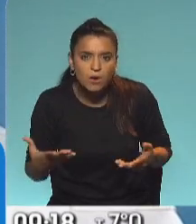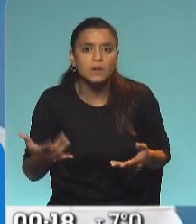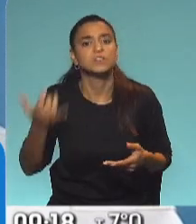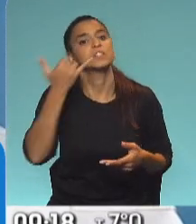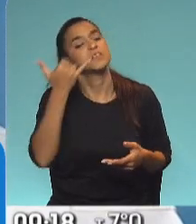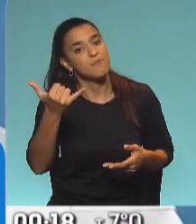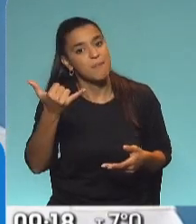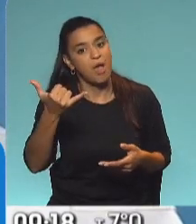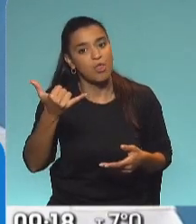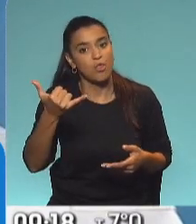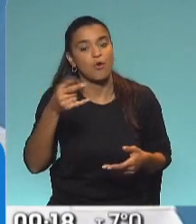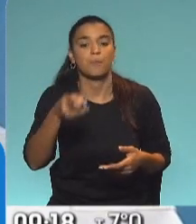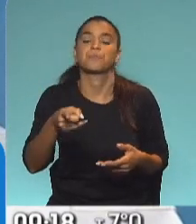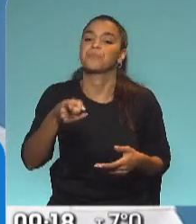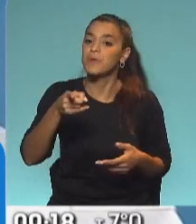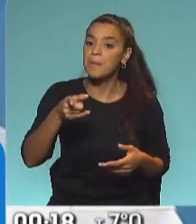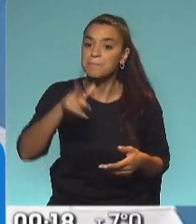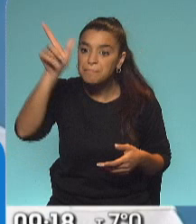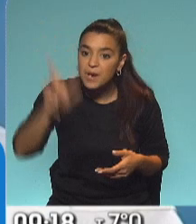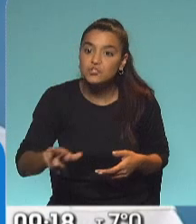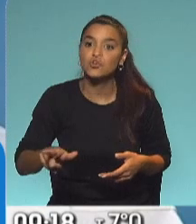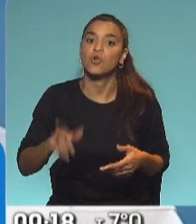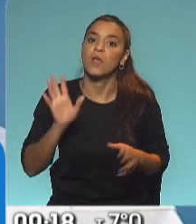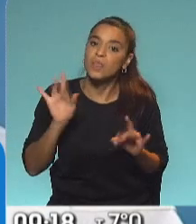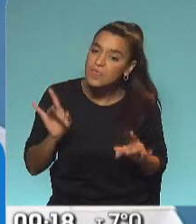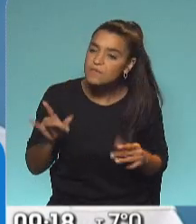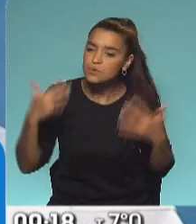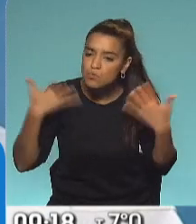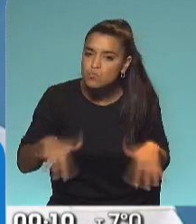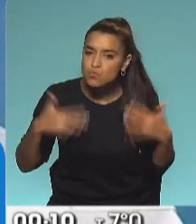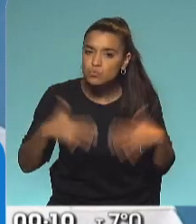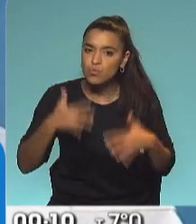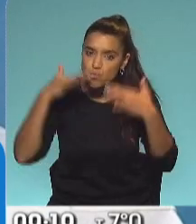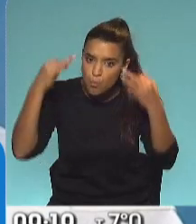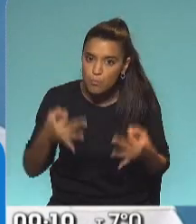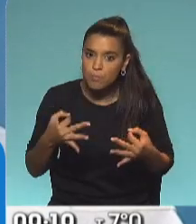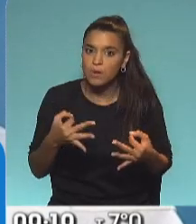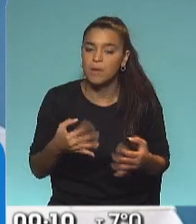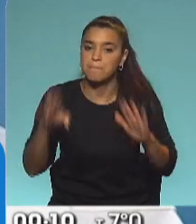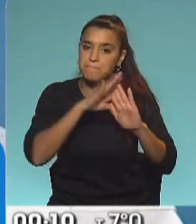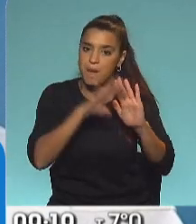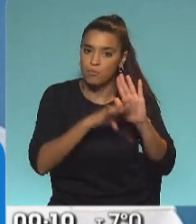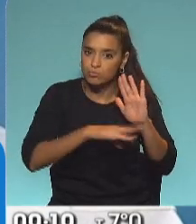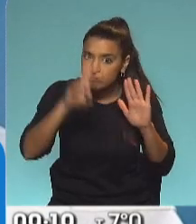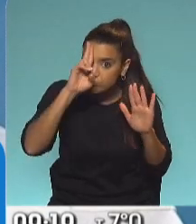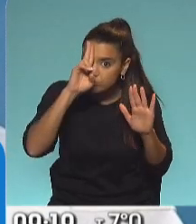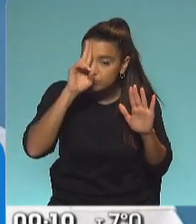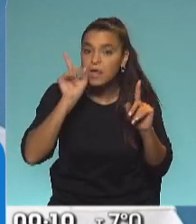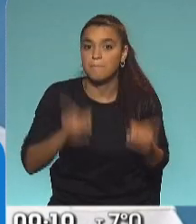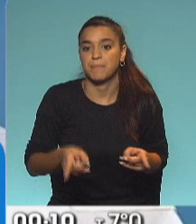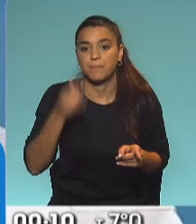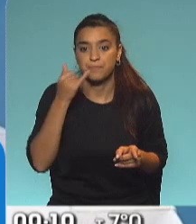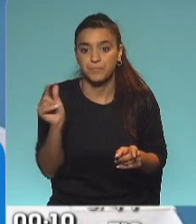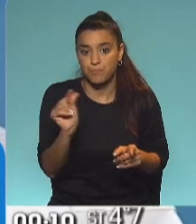llamado telefónico a aquel al que le cuesta mucho cumplir las pautas de cuidado. Hace